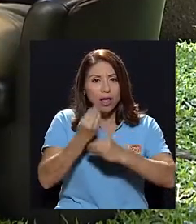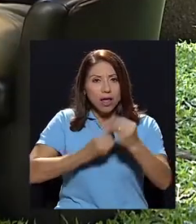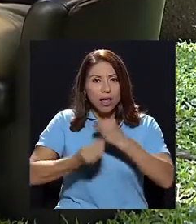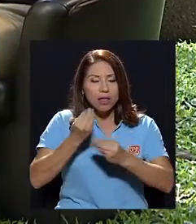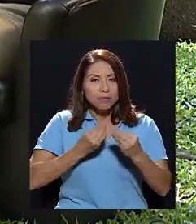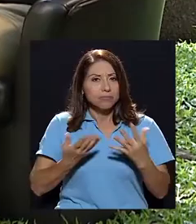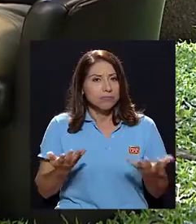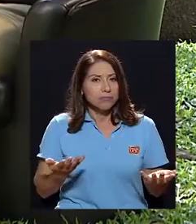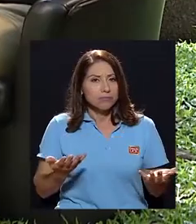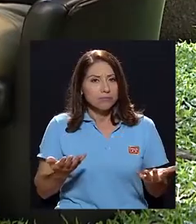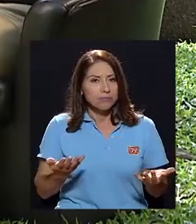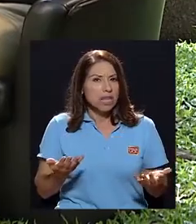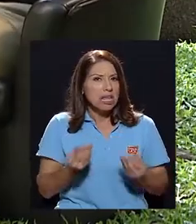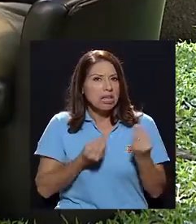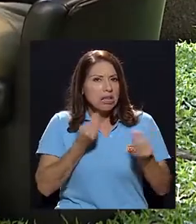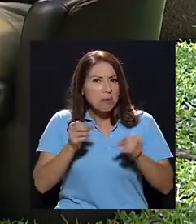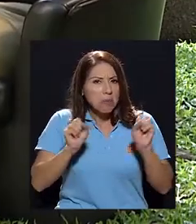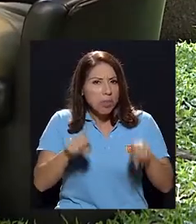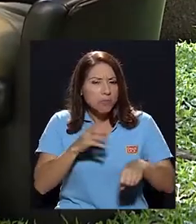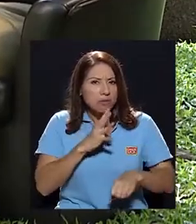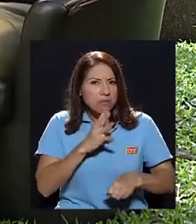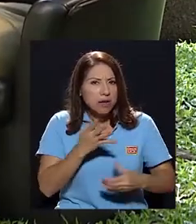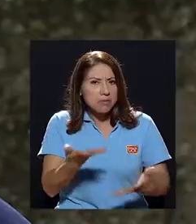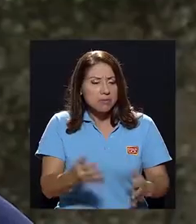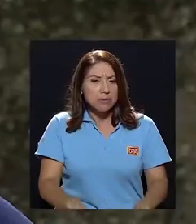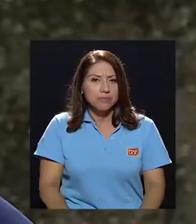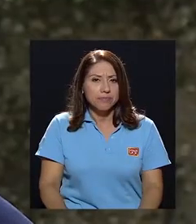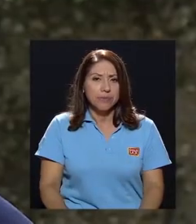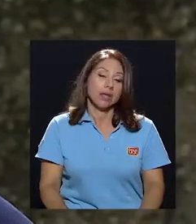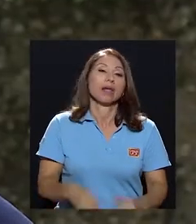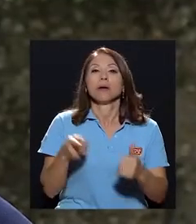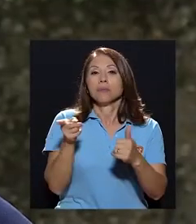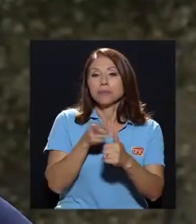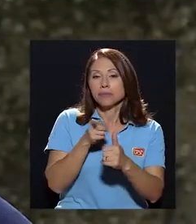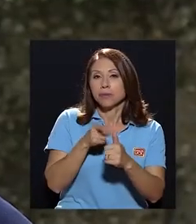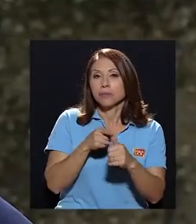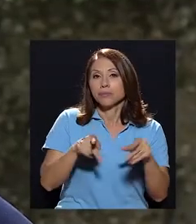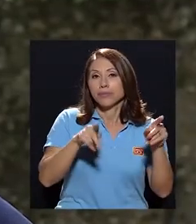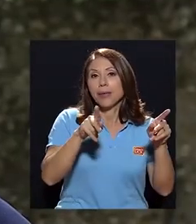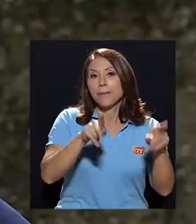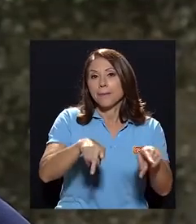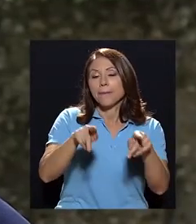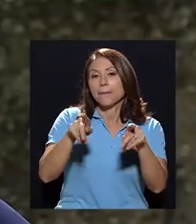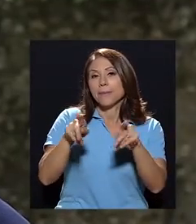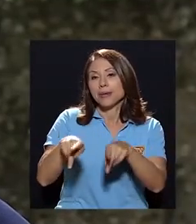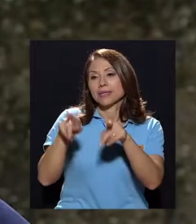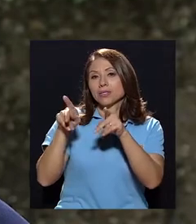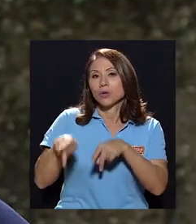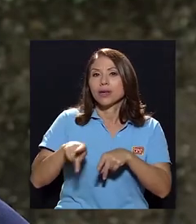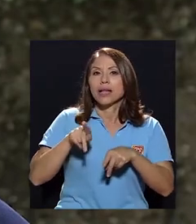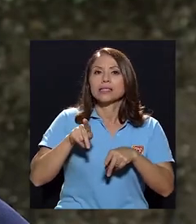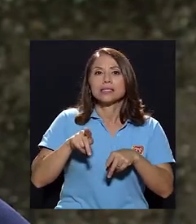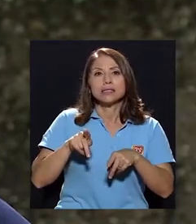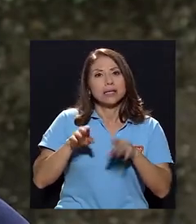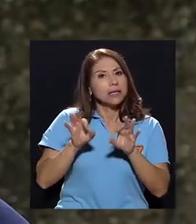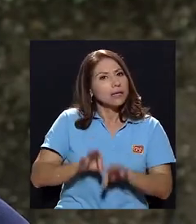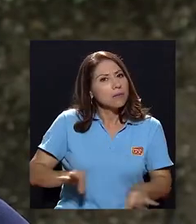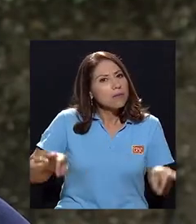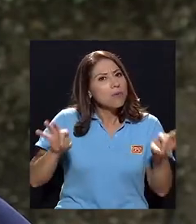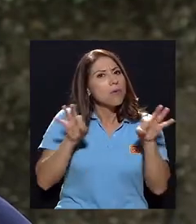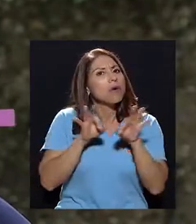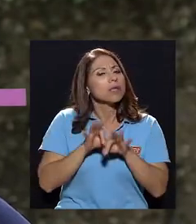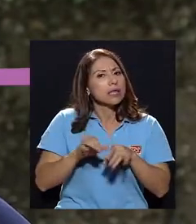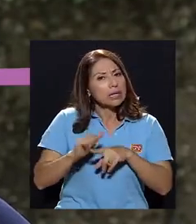nutricionales. ¿Qué podemos hablar al respecto? Bueno, primero que las personas, a mí me parece importante que estén practicando